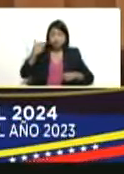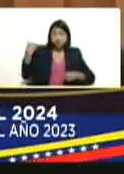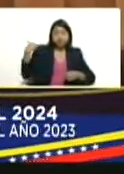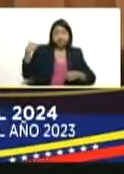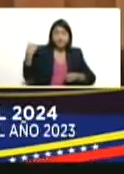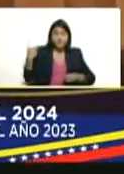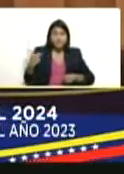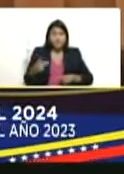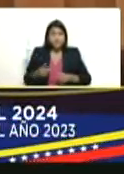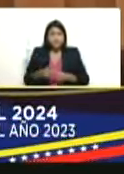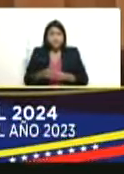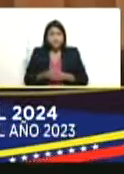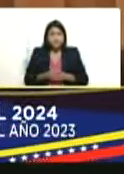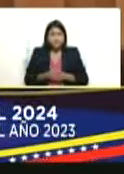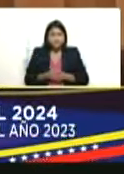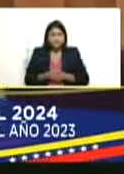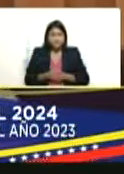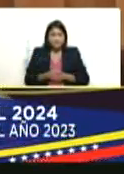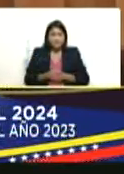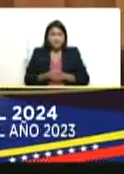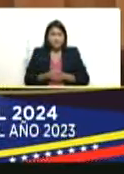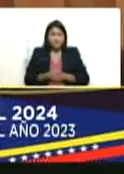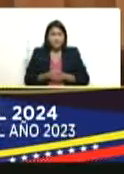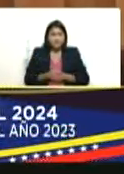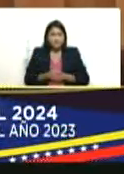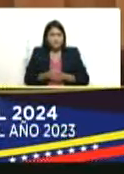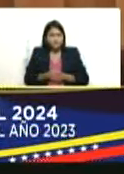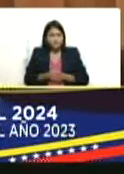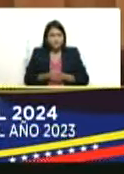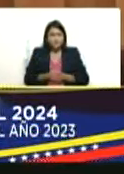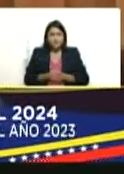supremacista, y tienen mucho odio.